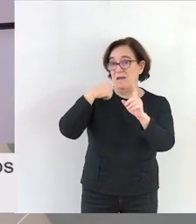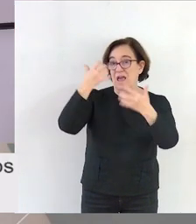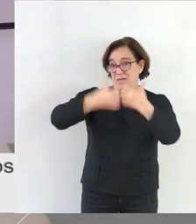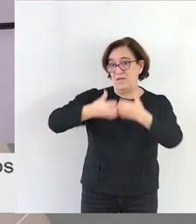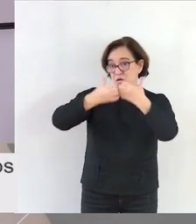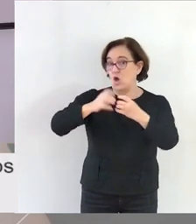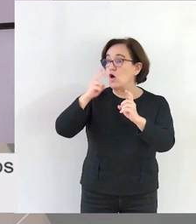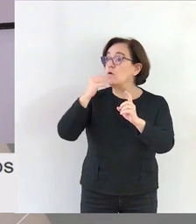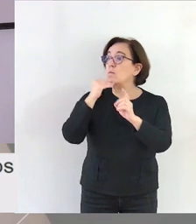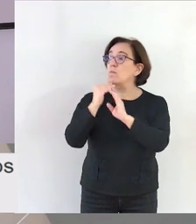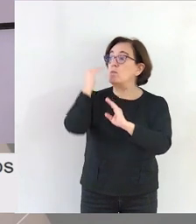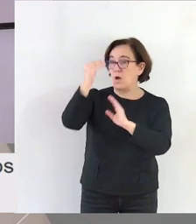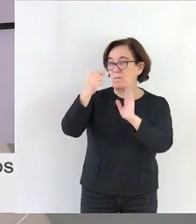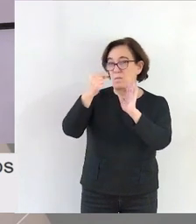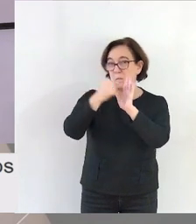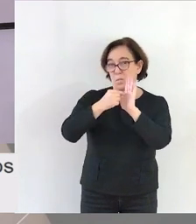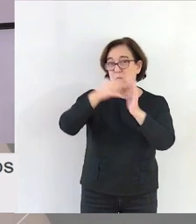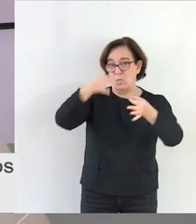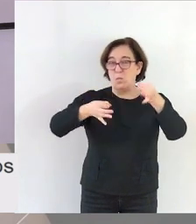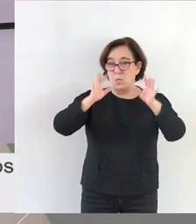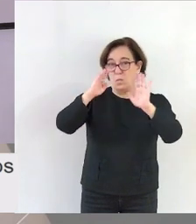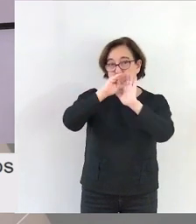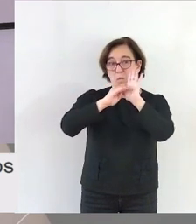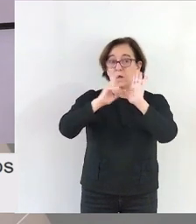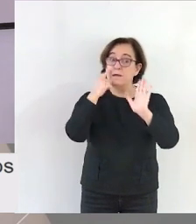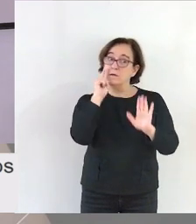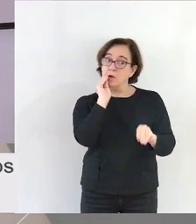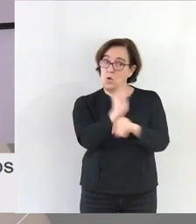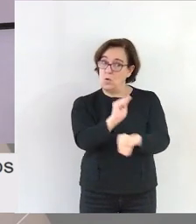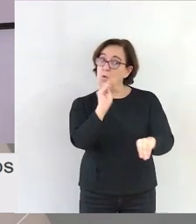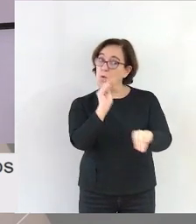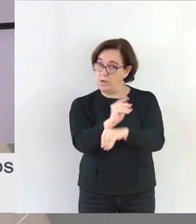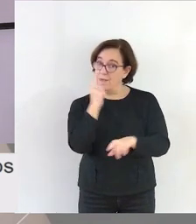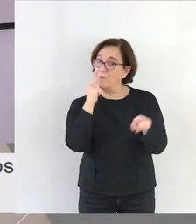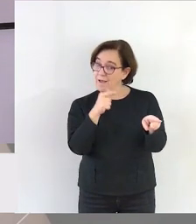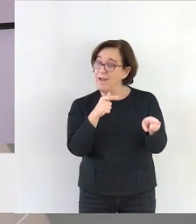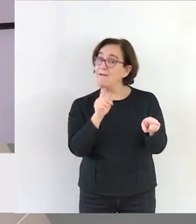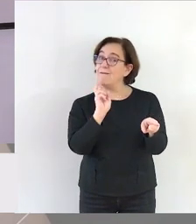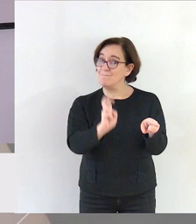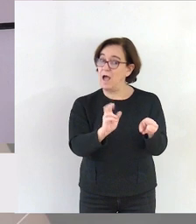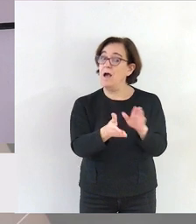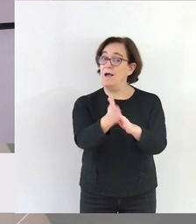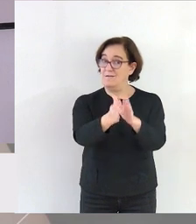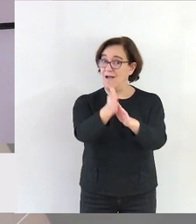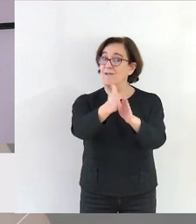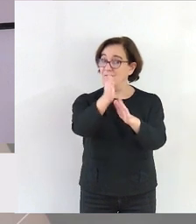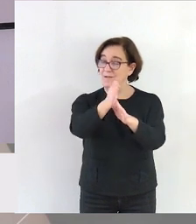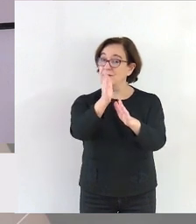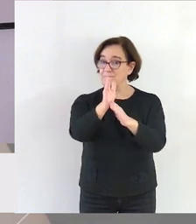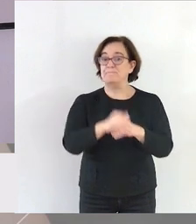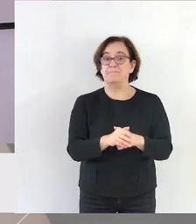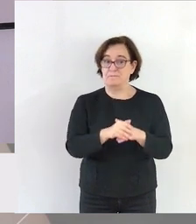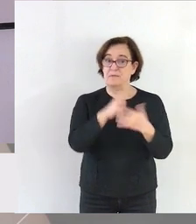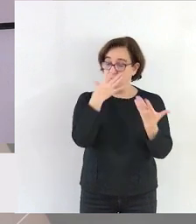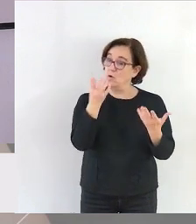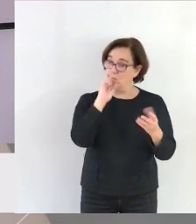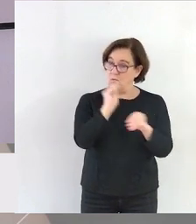ya en dos grado esto es una cosa puntual pero cuando las barbas de tu vecino veas mojar veas cortar Pon